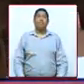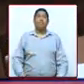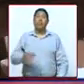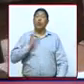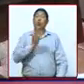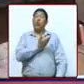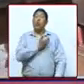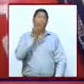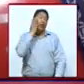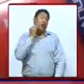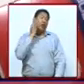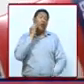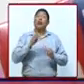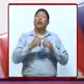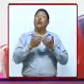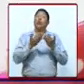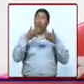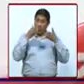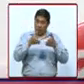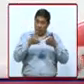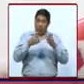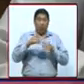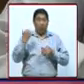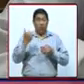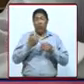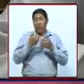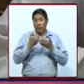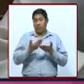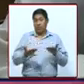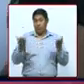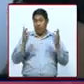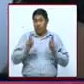Nuestras habilidades y cómo también empatizar con los demás.